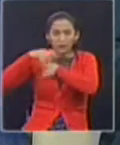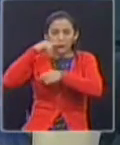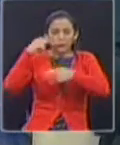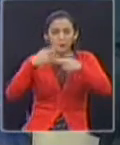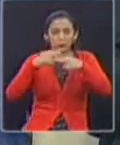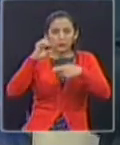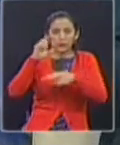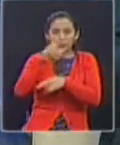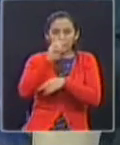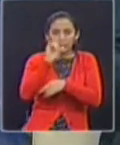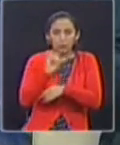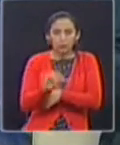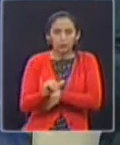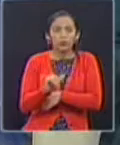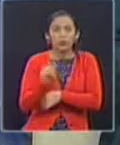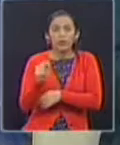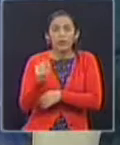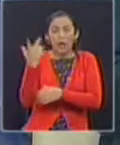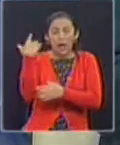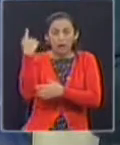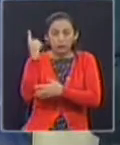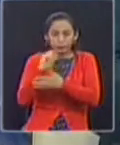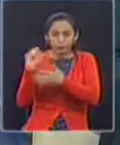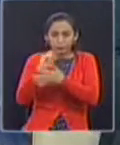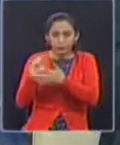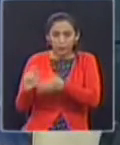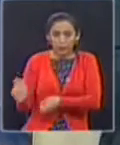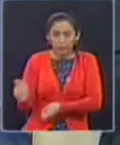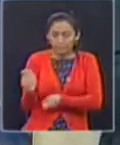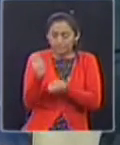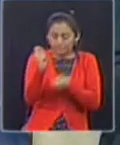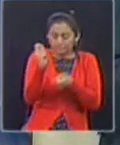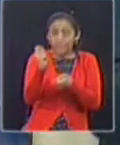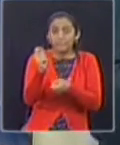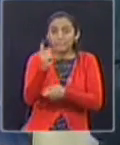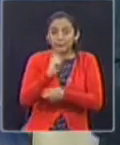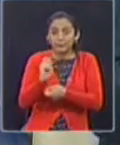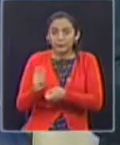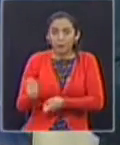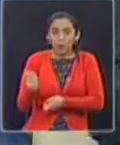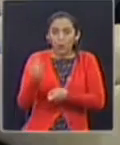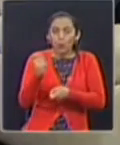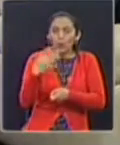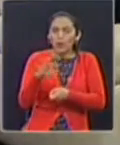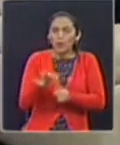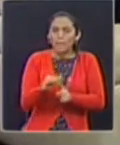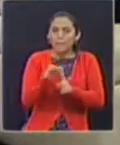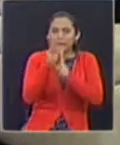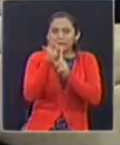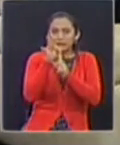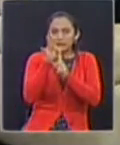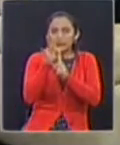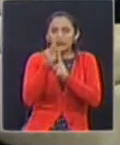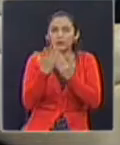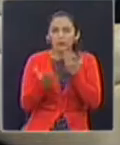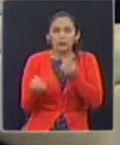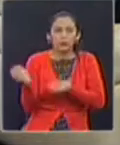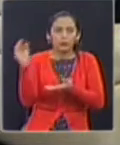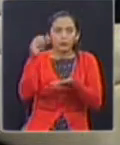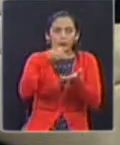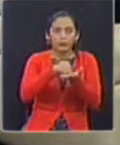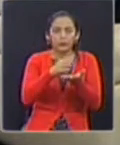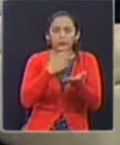Si bien es cierto, existen los documentos, pero un documento manuscrito tiene una gran importancia histórica. Desde luego. La parte